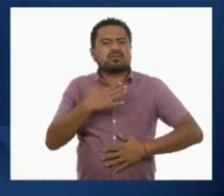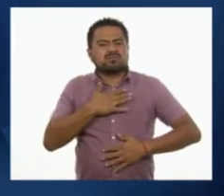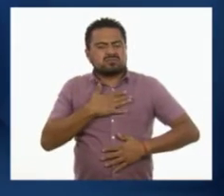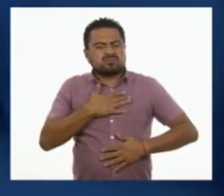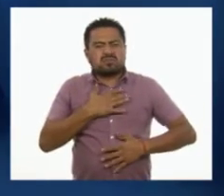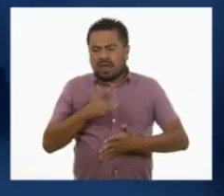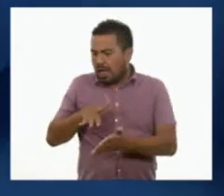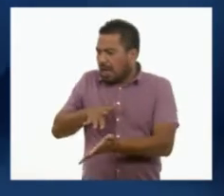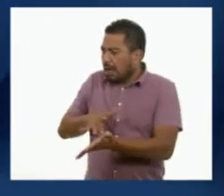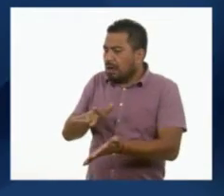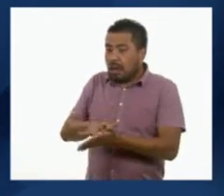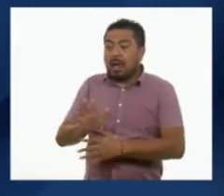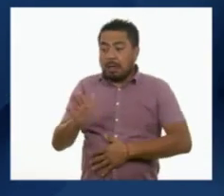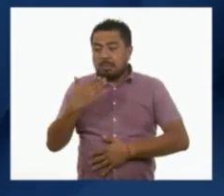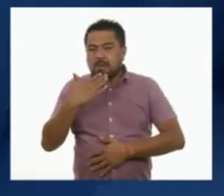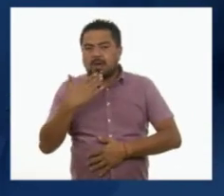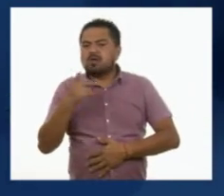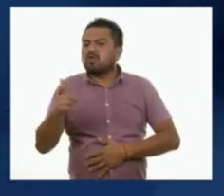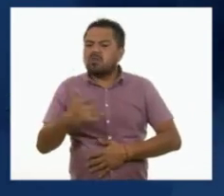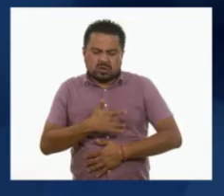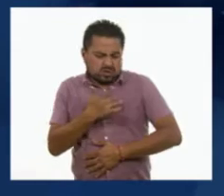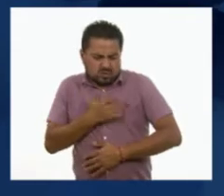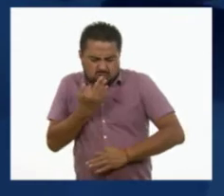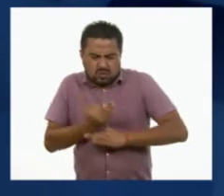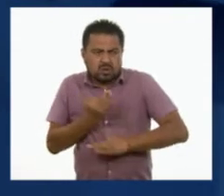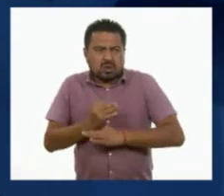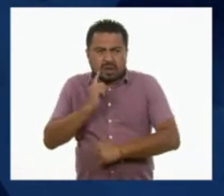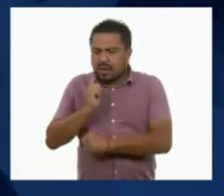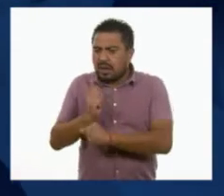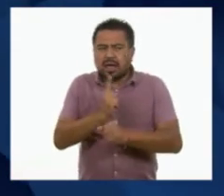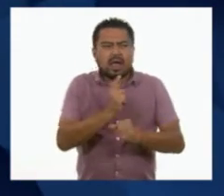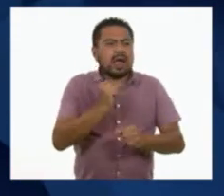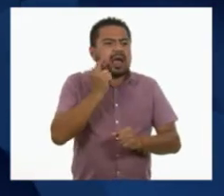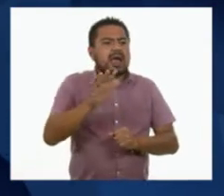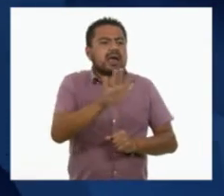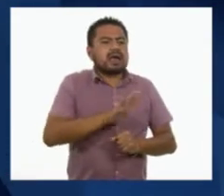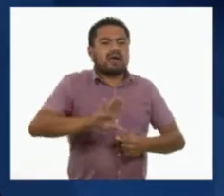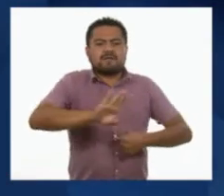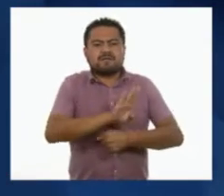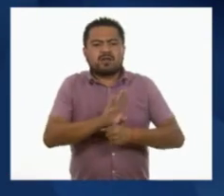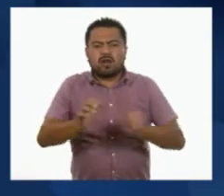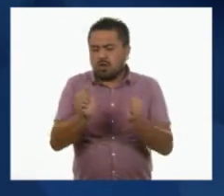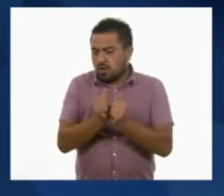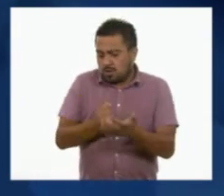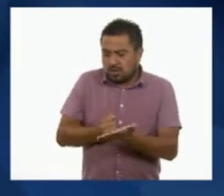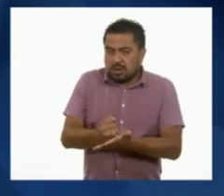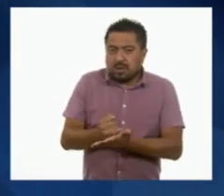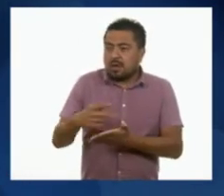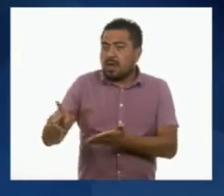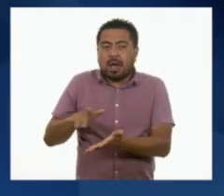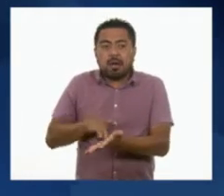apoyarla. Bien. ¿Cómo te sientes al ver que alguien más se ve beneficiado con tus decisiones y apoyo?